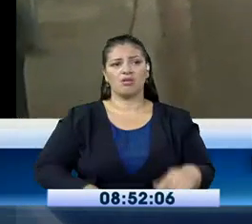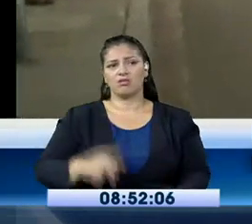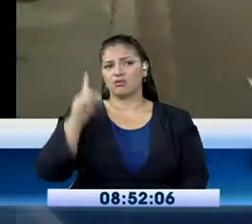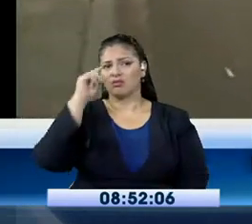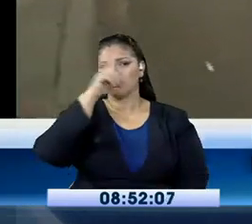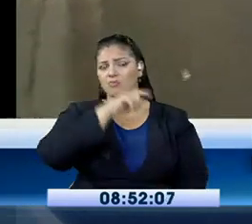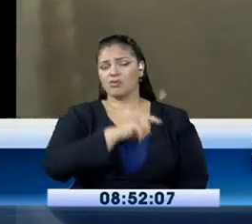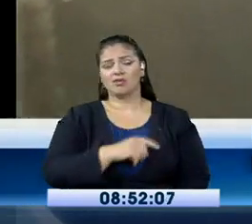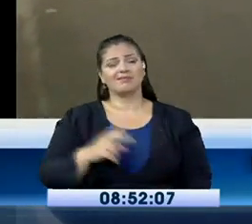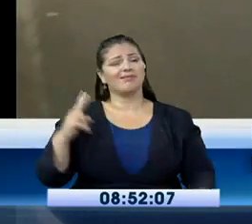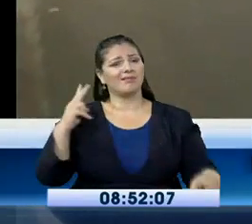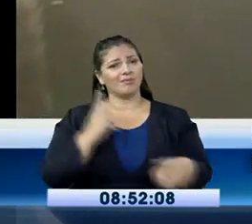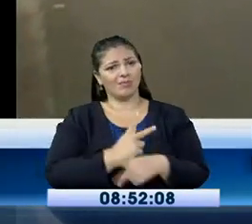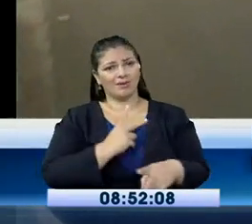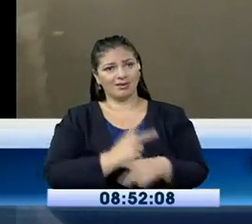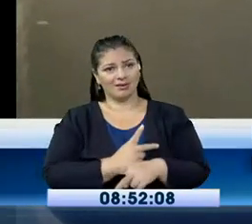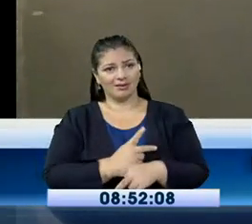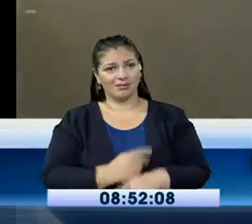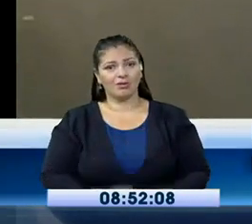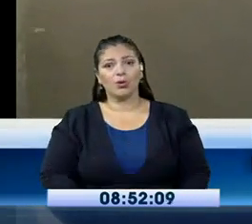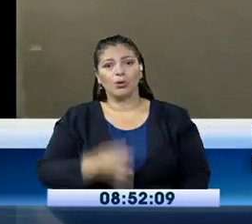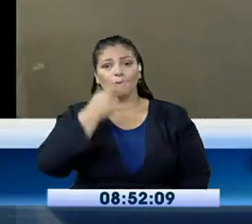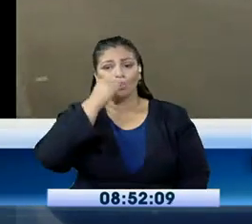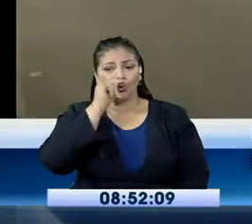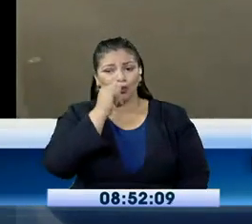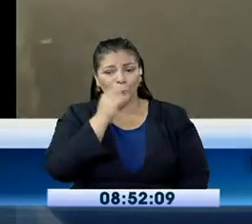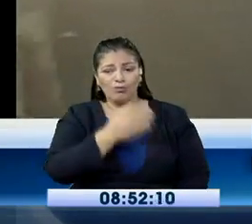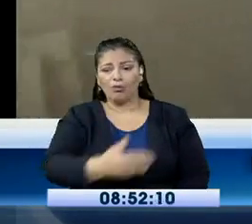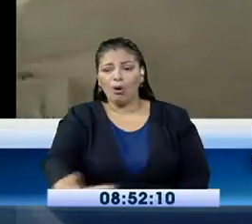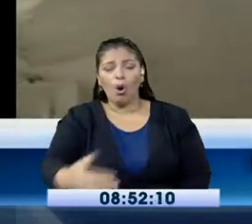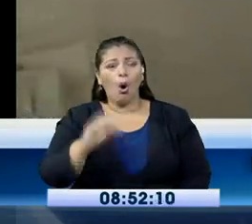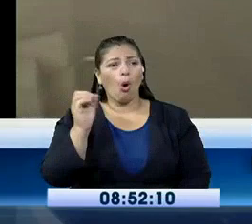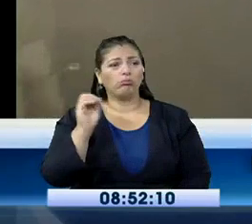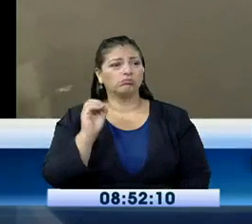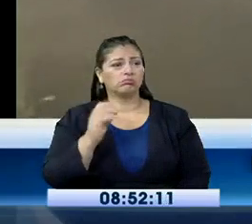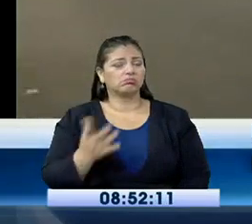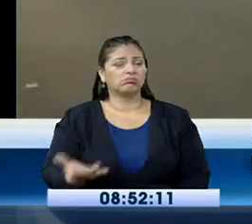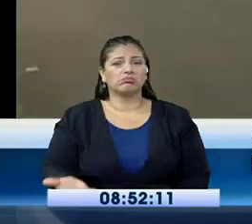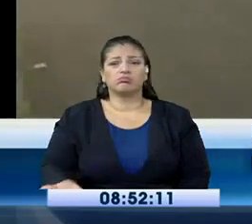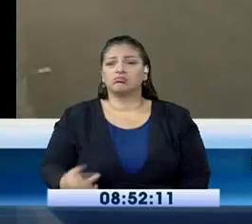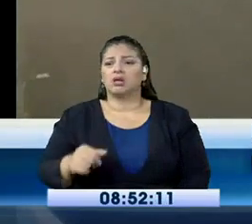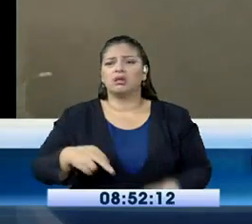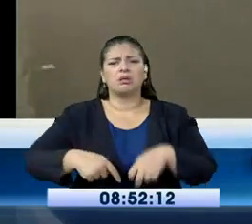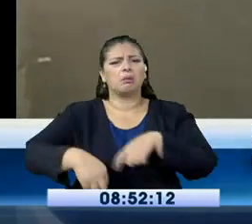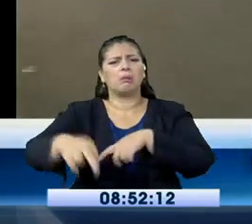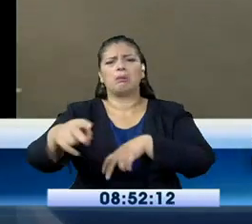peligro grande, que tantos niños como tantos niños que pasan, es peligro aquí.